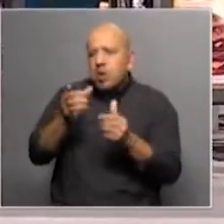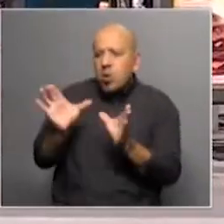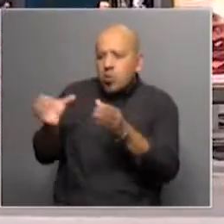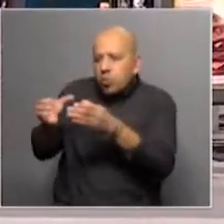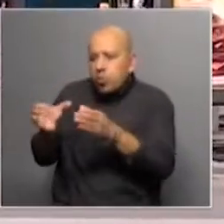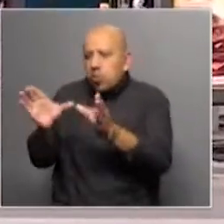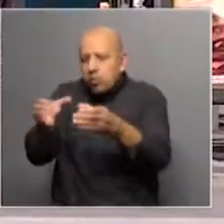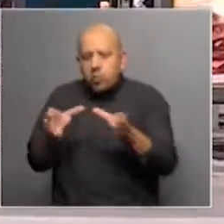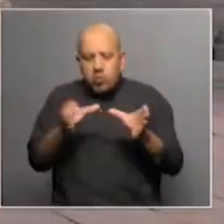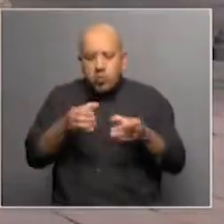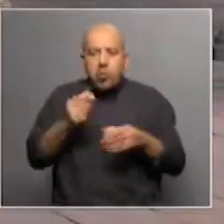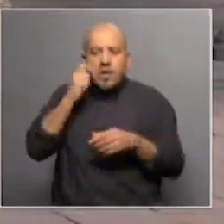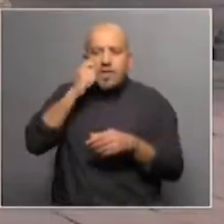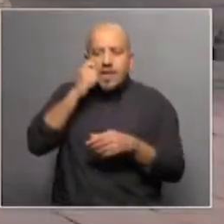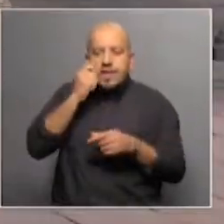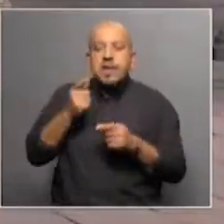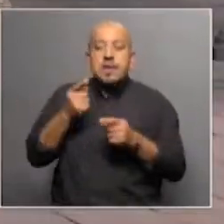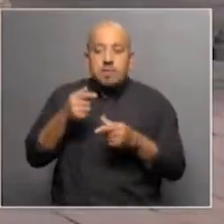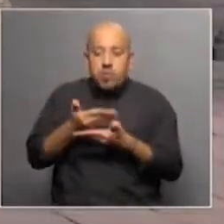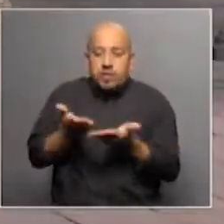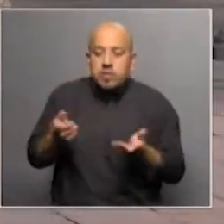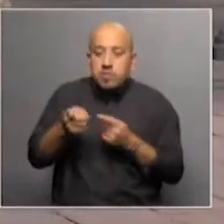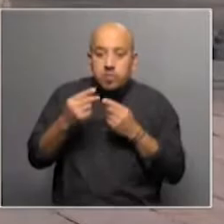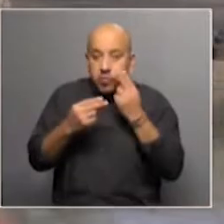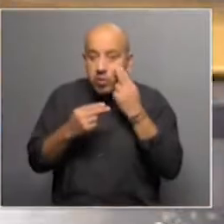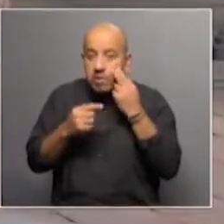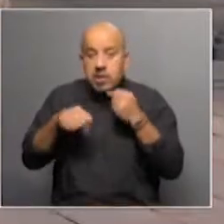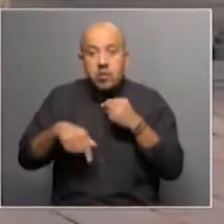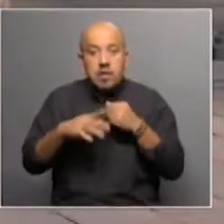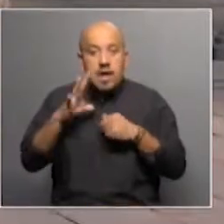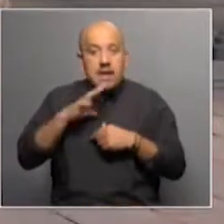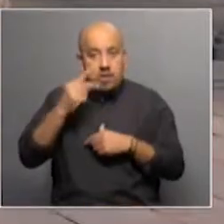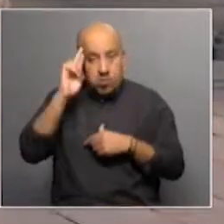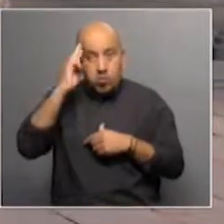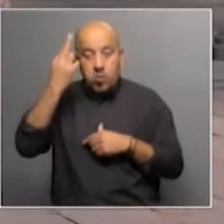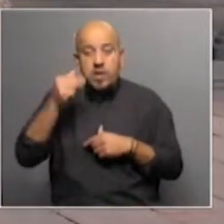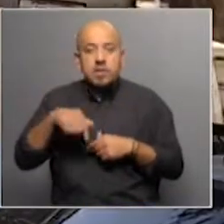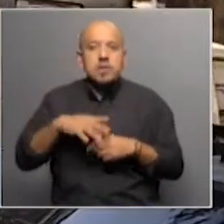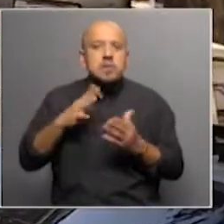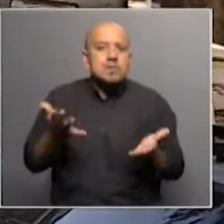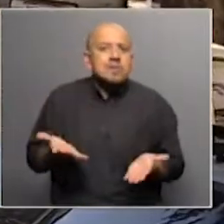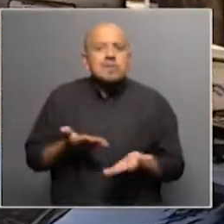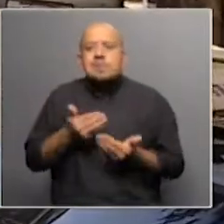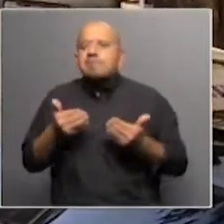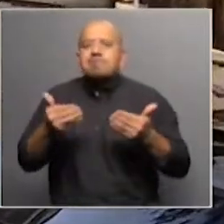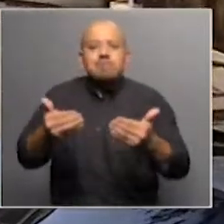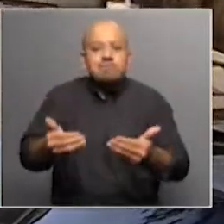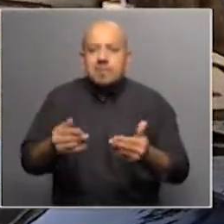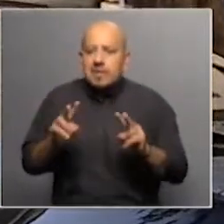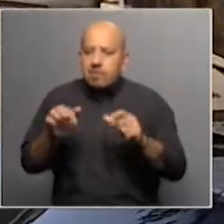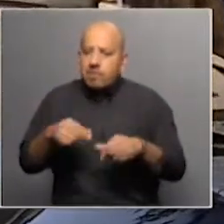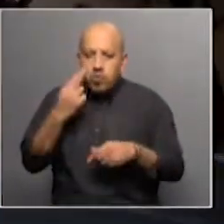distintos tramos de edad. Que aparte eso es ilustrativo de un gran problema que hoy tiene Uruguay y que es un problema que tiene consecuencias de mediano plazo